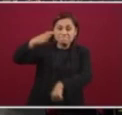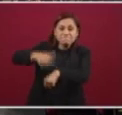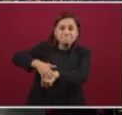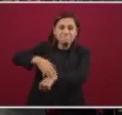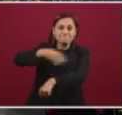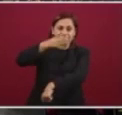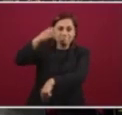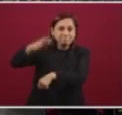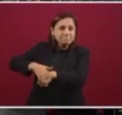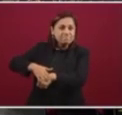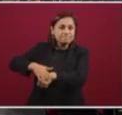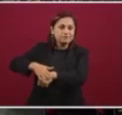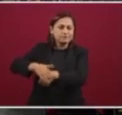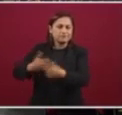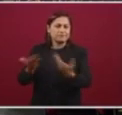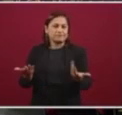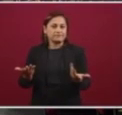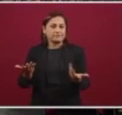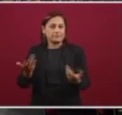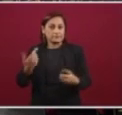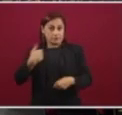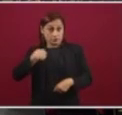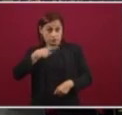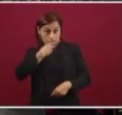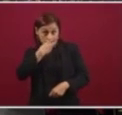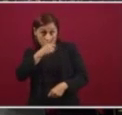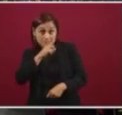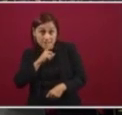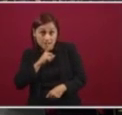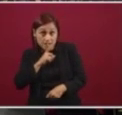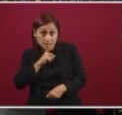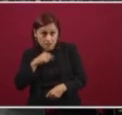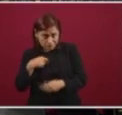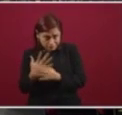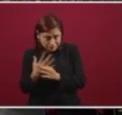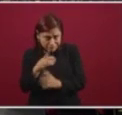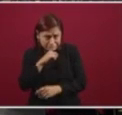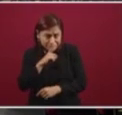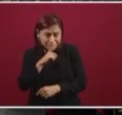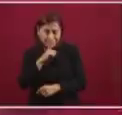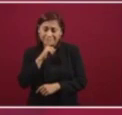o estoy levantando un falso.